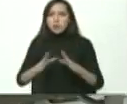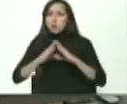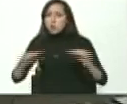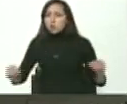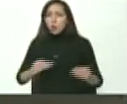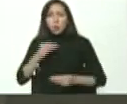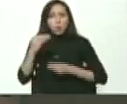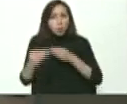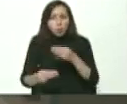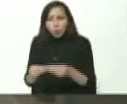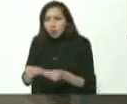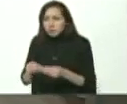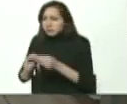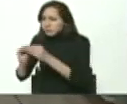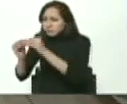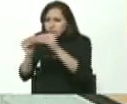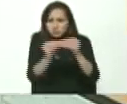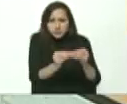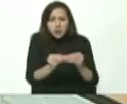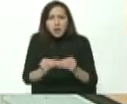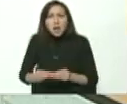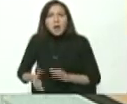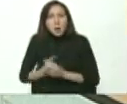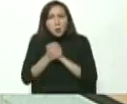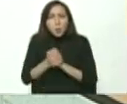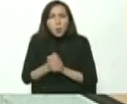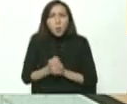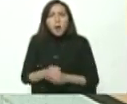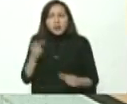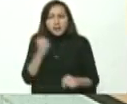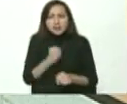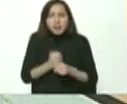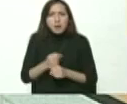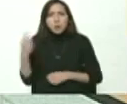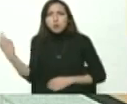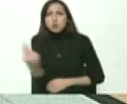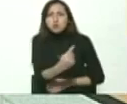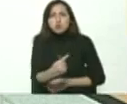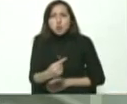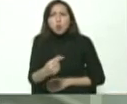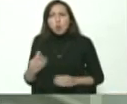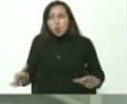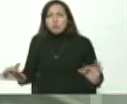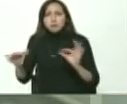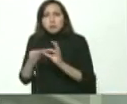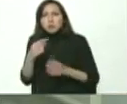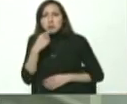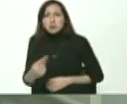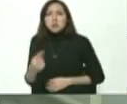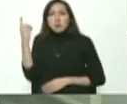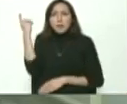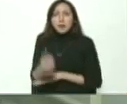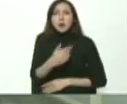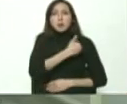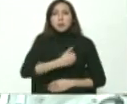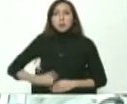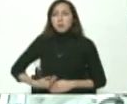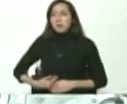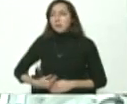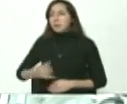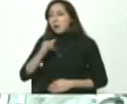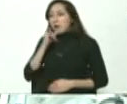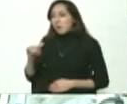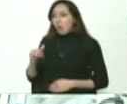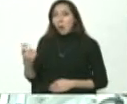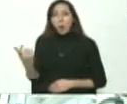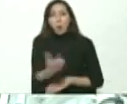obra en conjunto, como un solo equipo, como un solo gobierno, como usted nos ha pedido. Su mensaje, gobernador. Bueno,